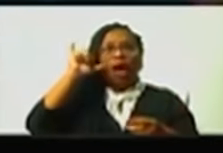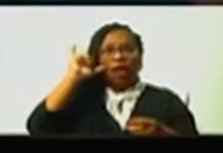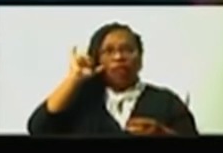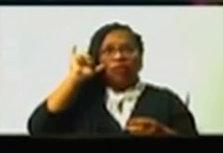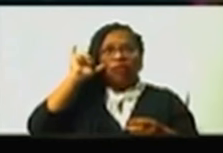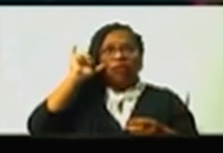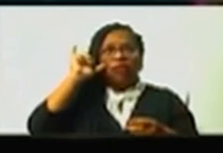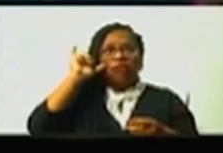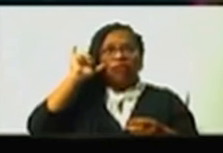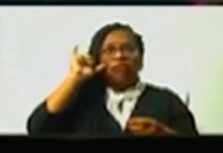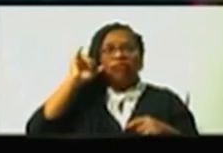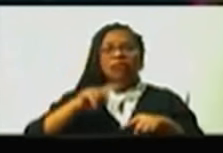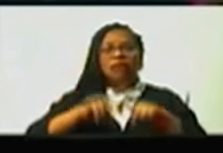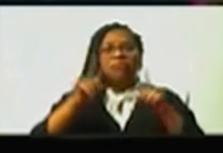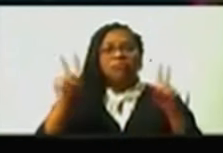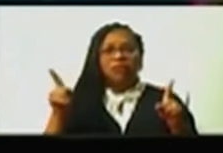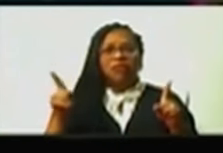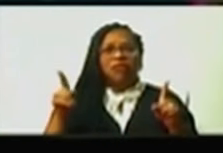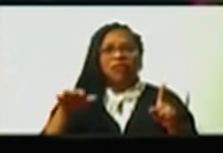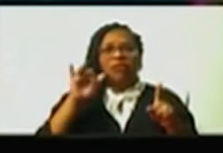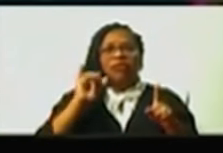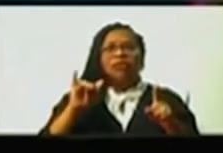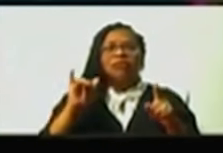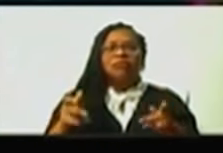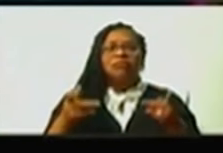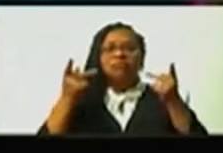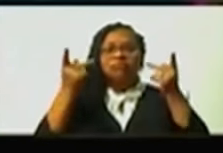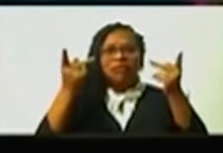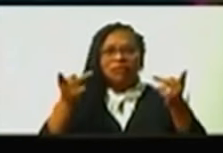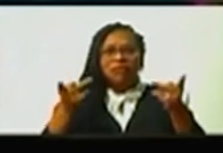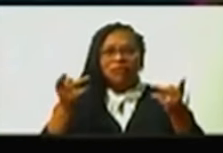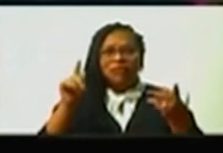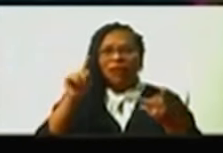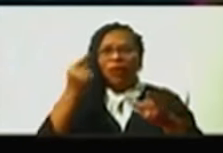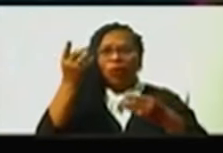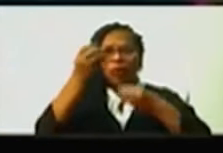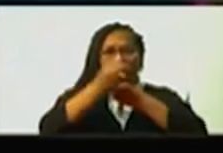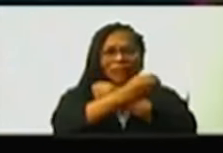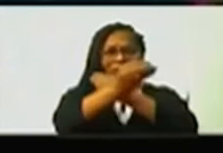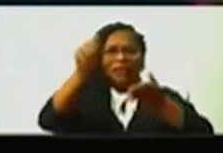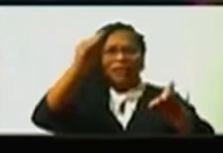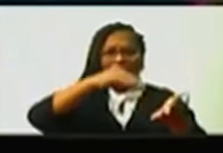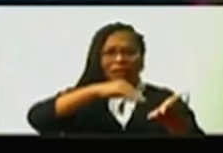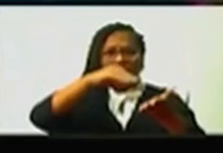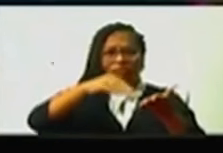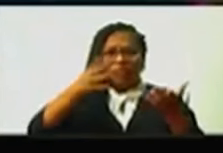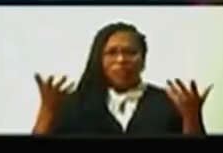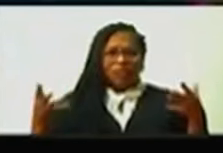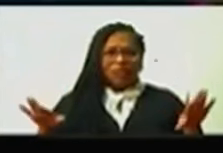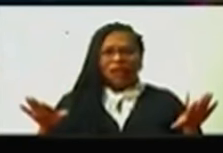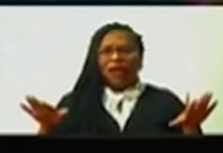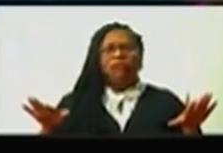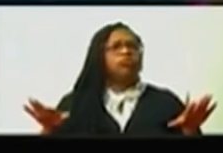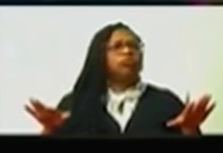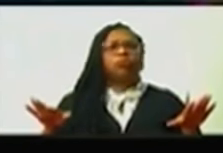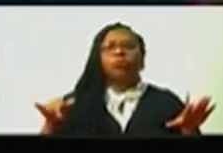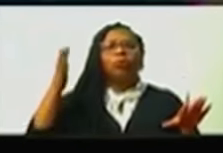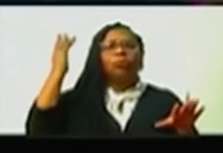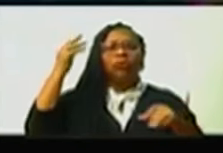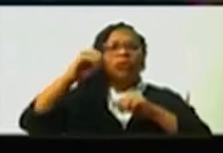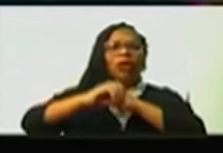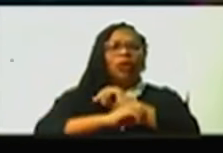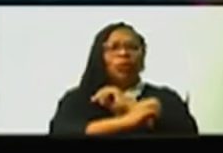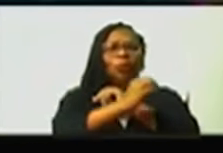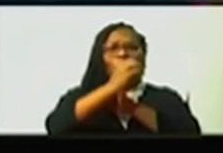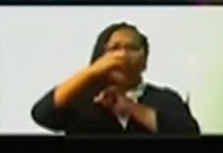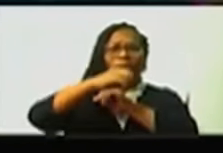visita no se quede en solamente informe, porque la provincia de San José de Ocoa está destrozada